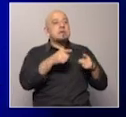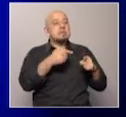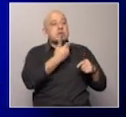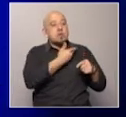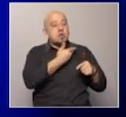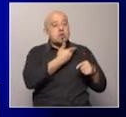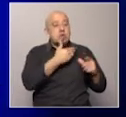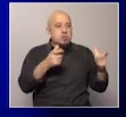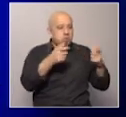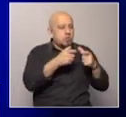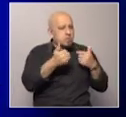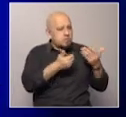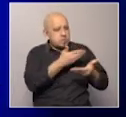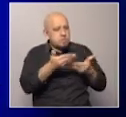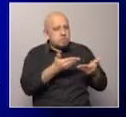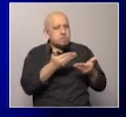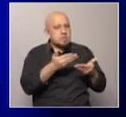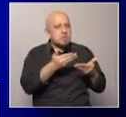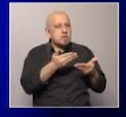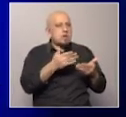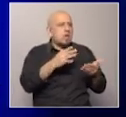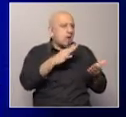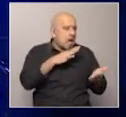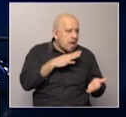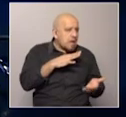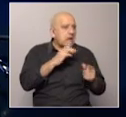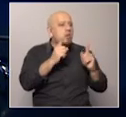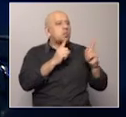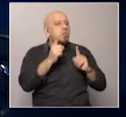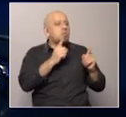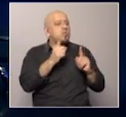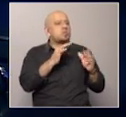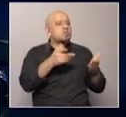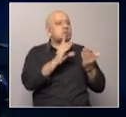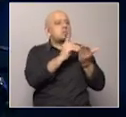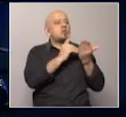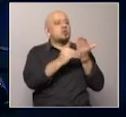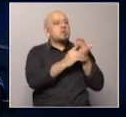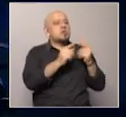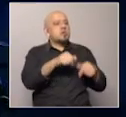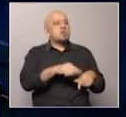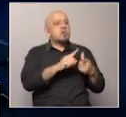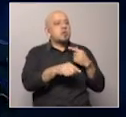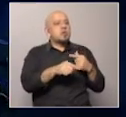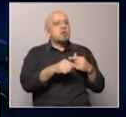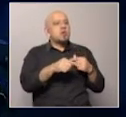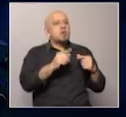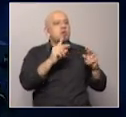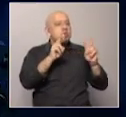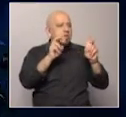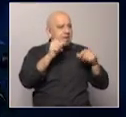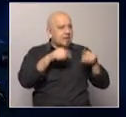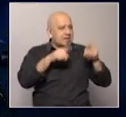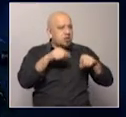se da más ya que el cen de la experiencia acumulada ha habido concreciones de proyectos que llegaron a través de guerra intendente en gestiones